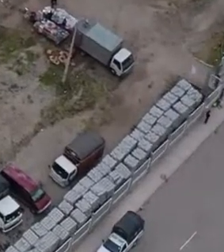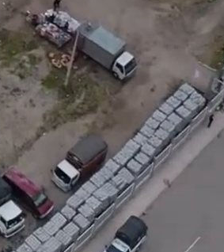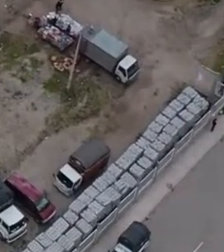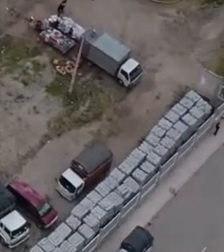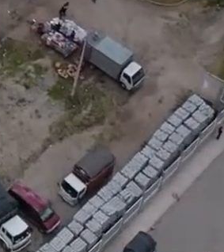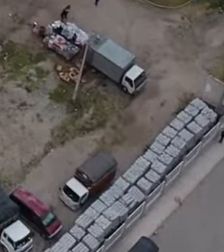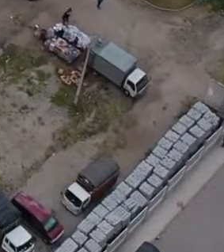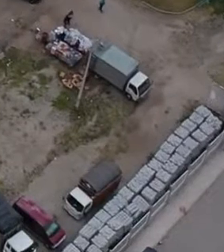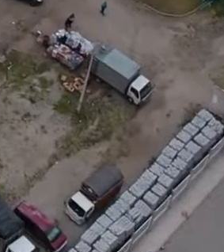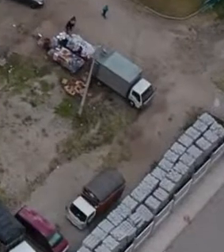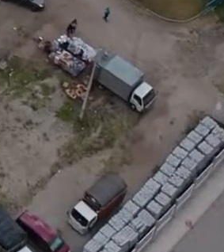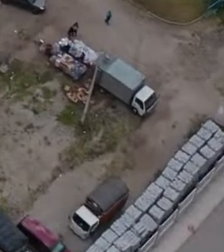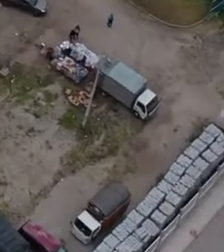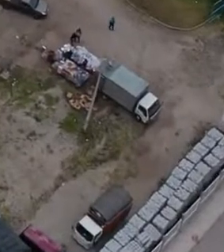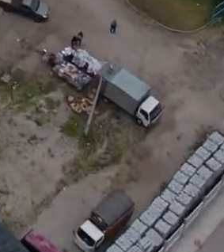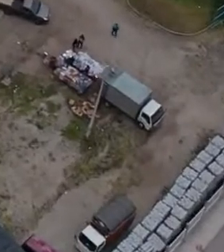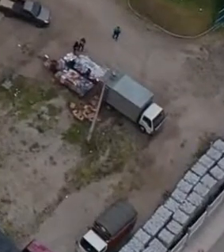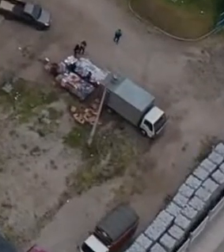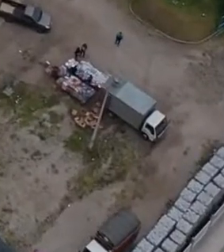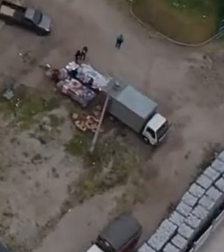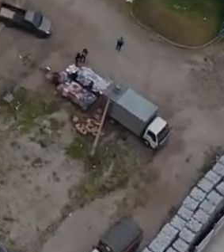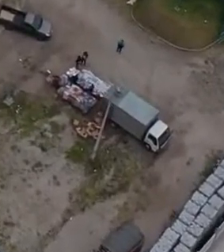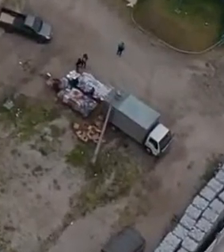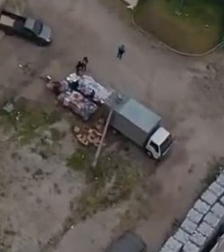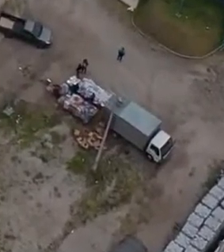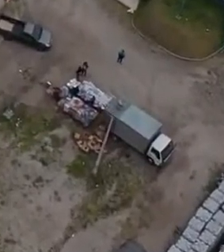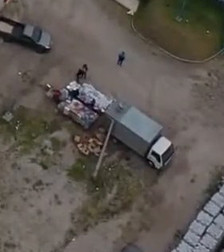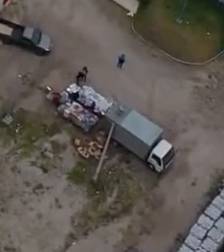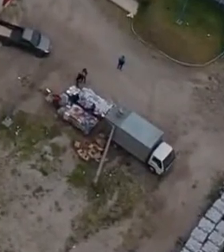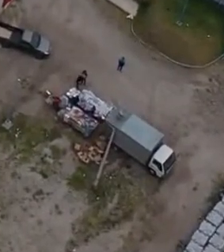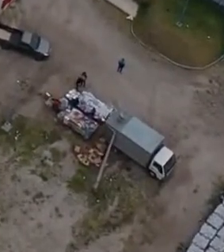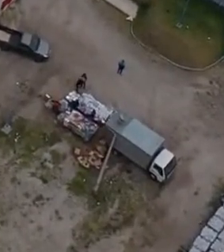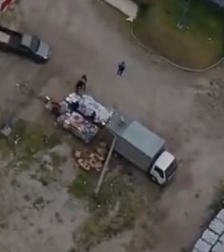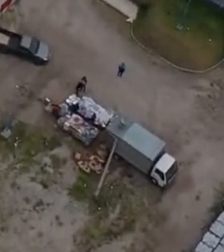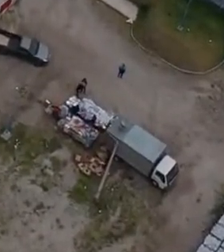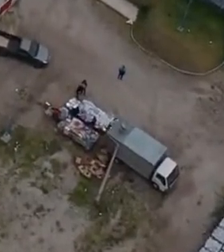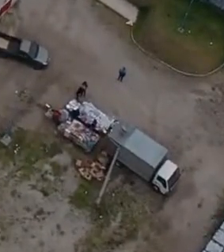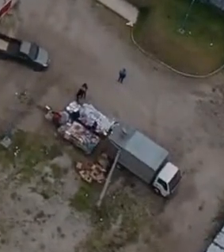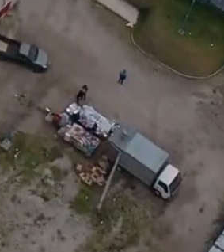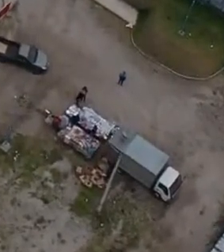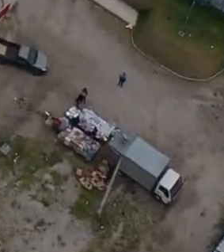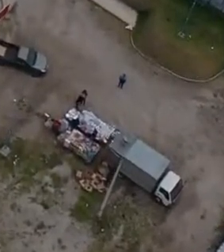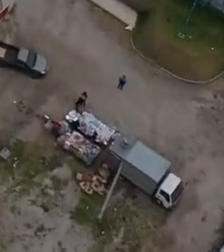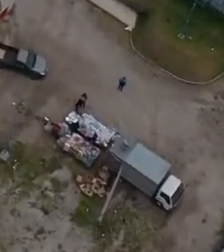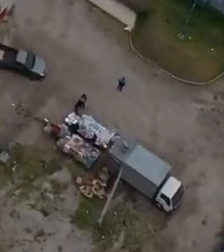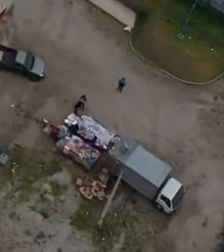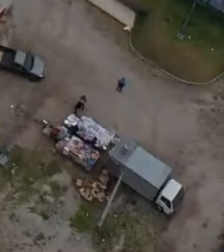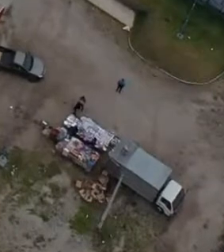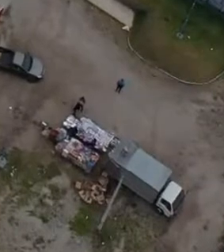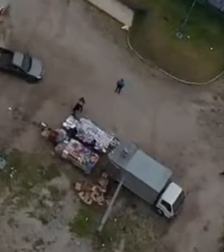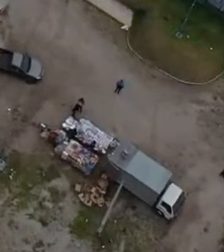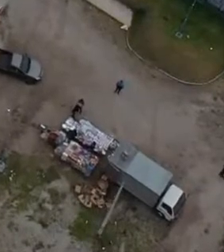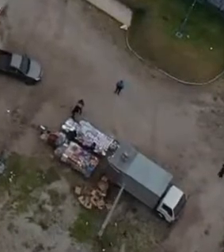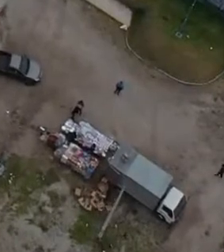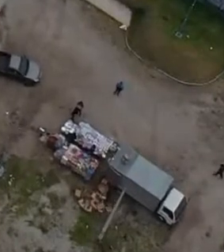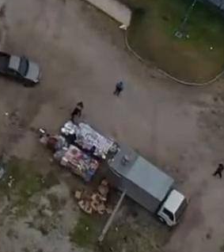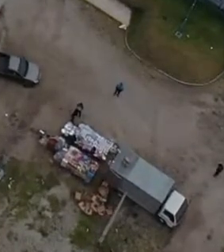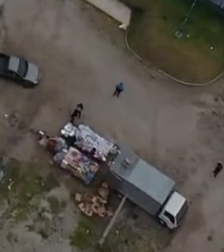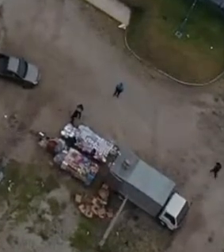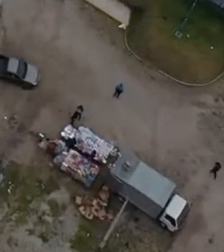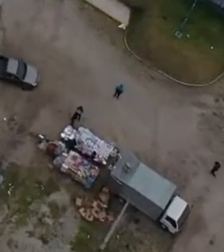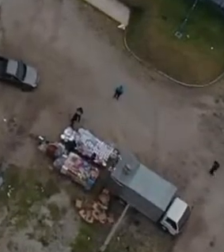Paculquicama, Yucumanda, Cayarinishka, Fangahuanga, Mana, Alicaita, Jarcarinju, Caiwanga, Ruraikuna, Katichun, Yanapan,